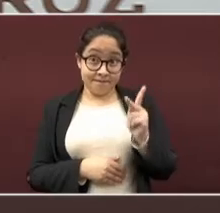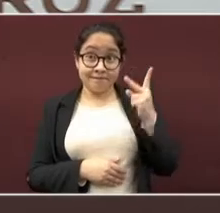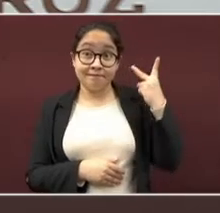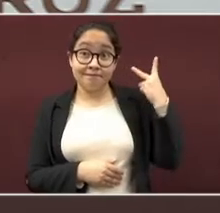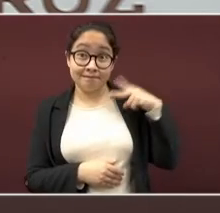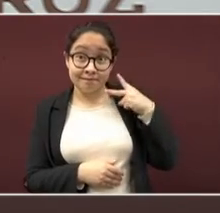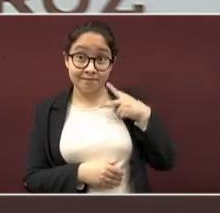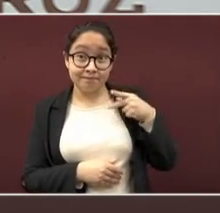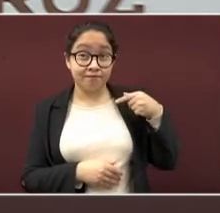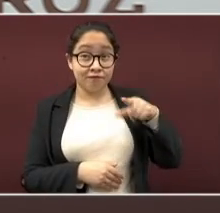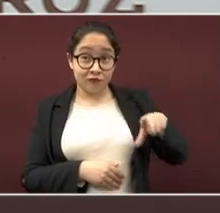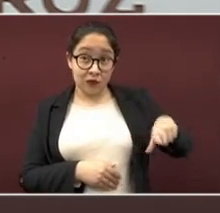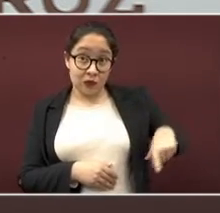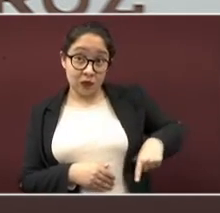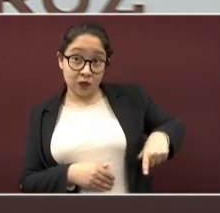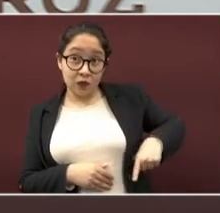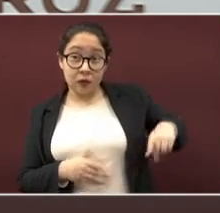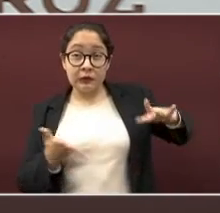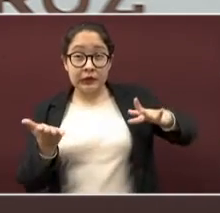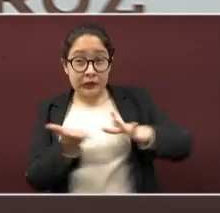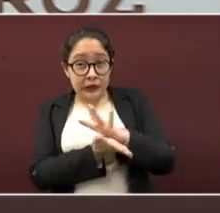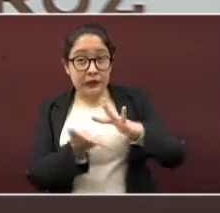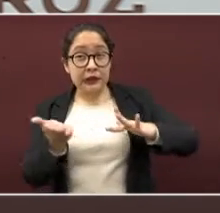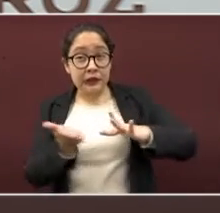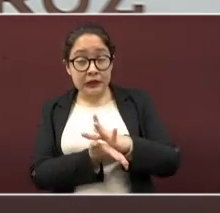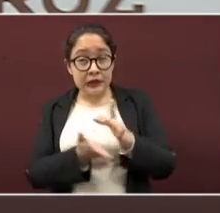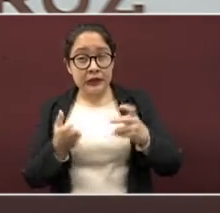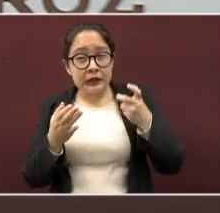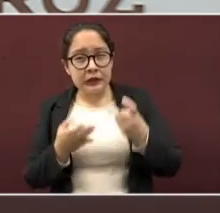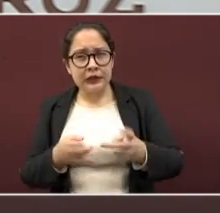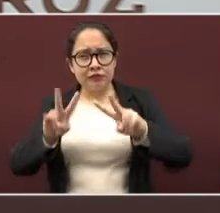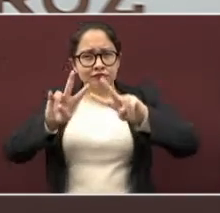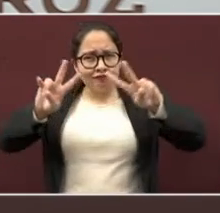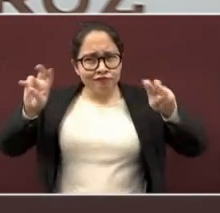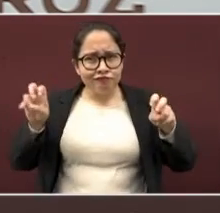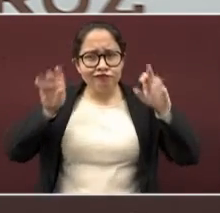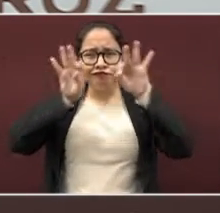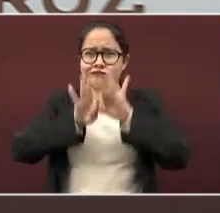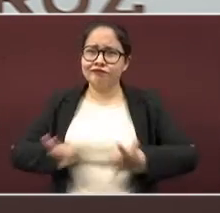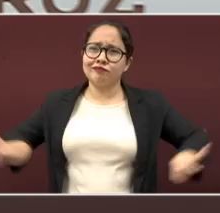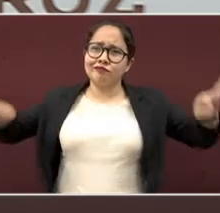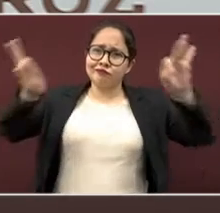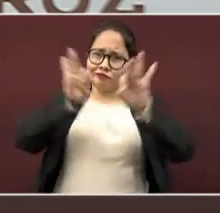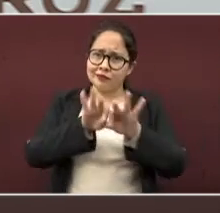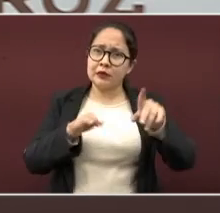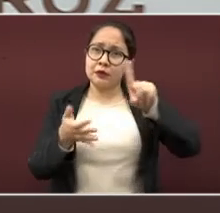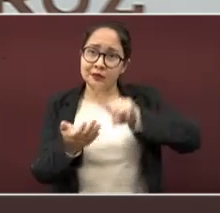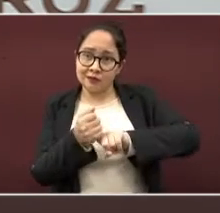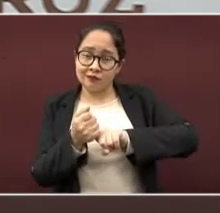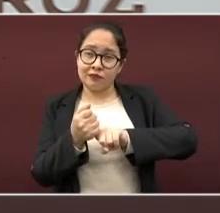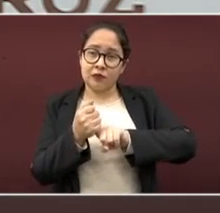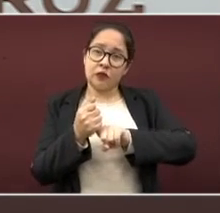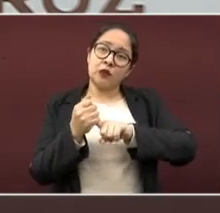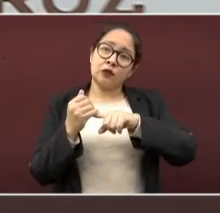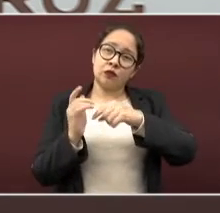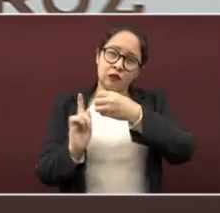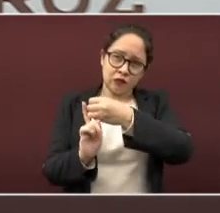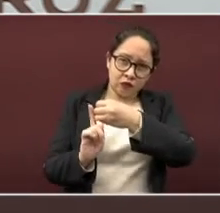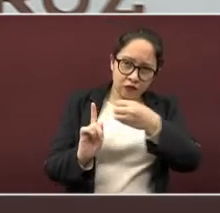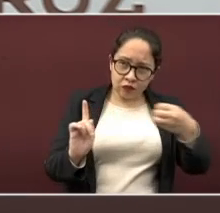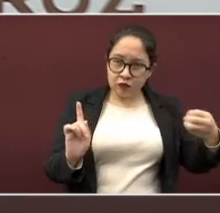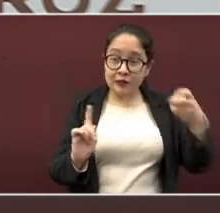ha privilegiado a esta área tan importante dentro de la estructura y más